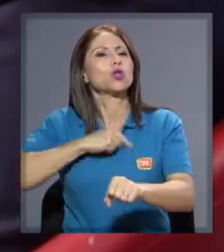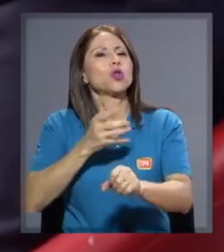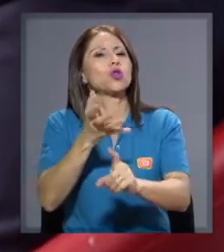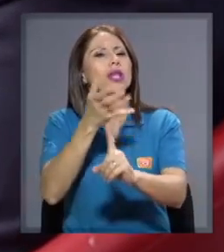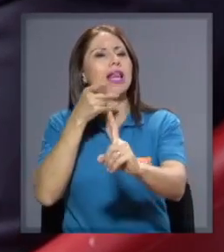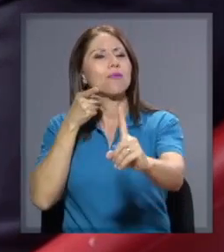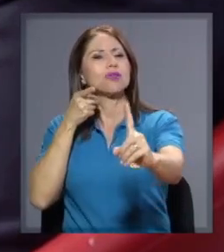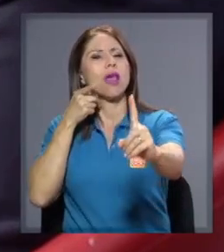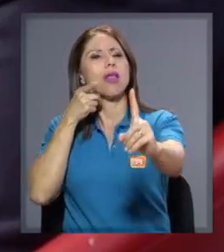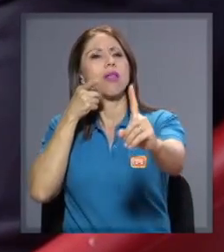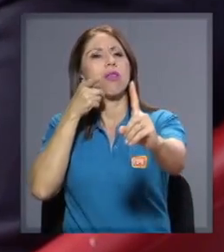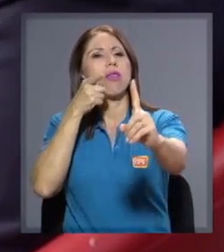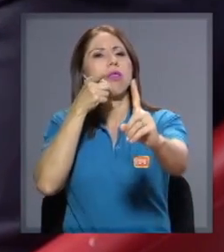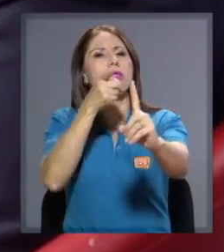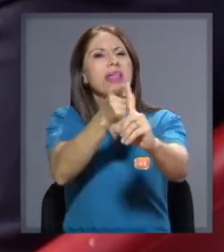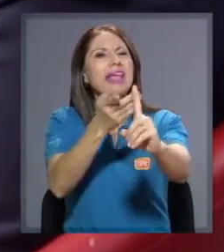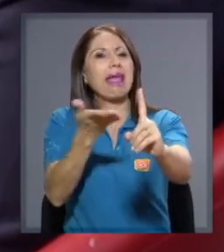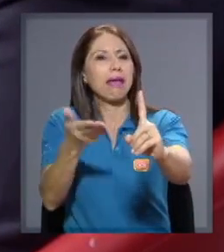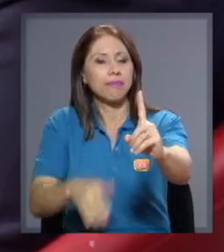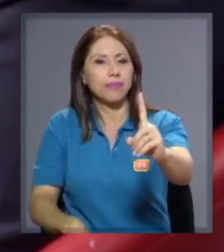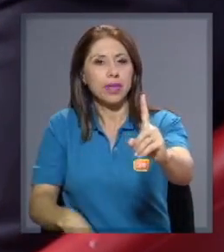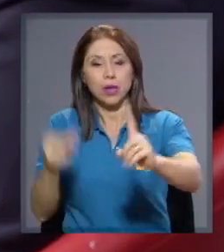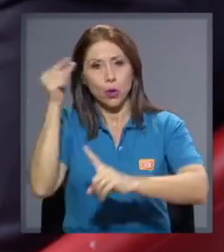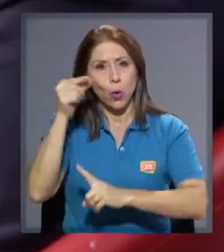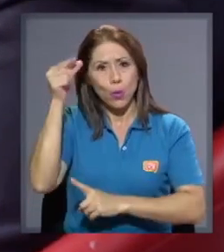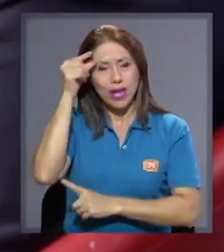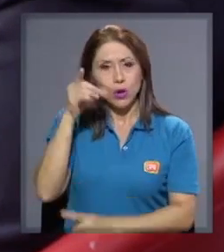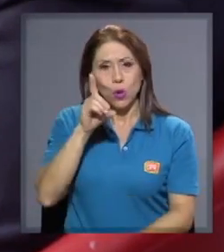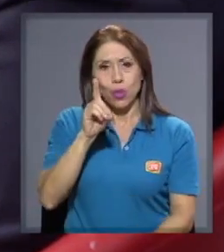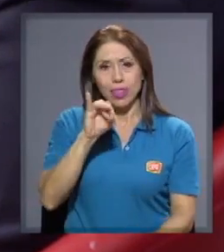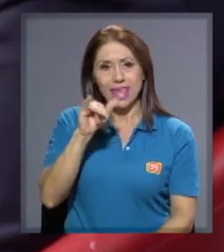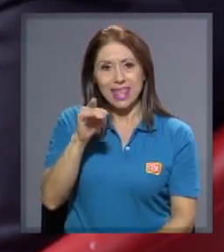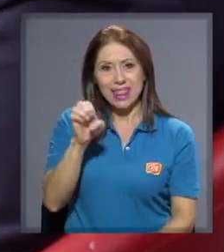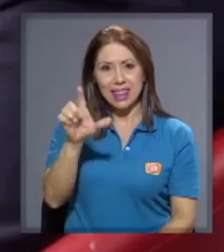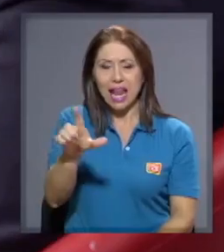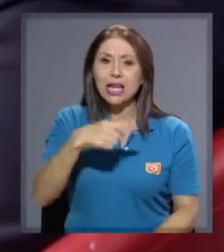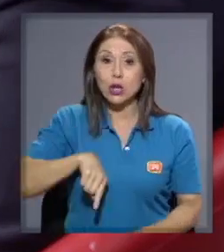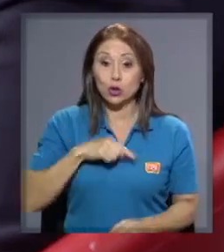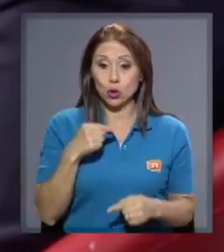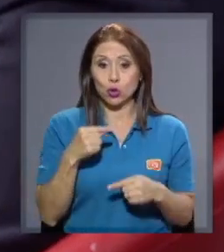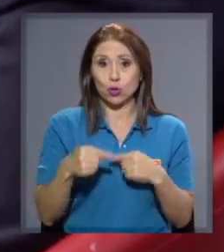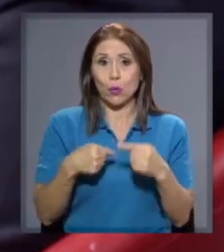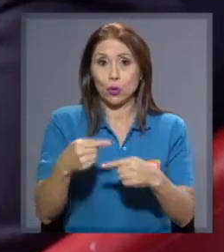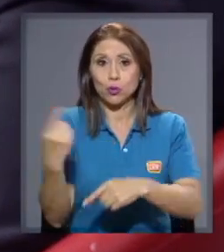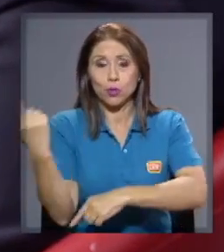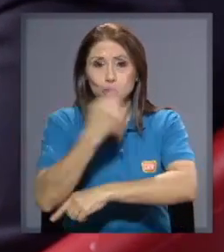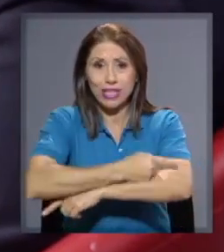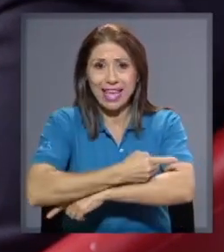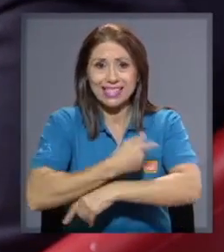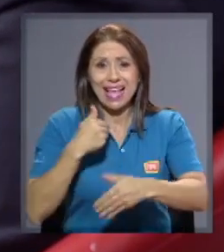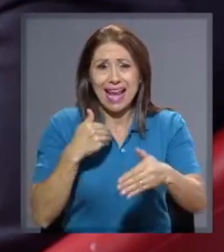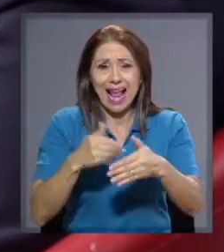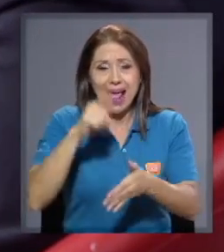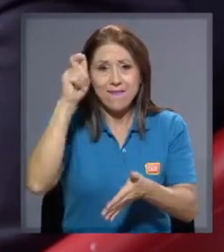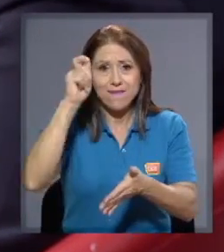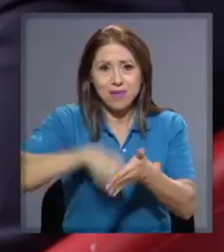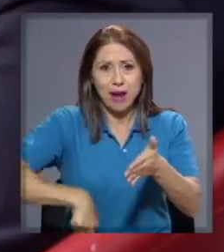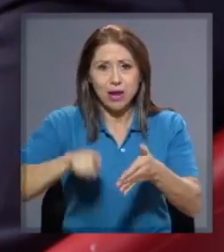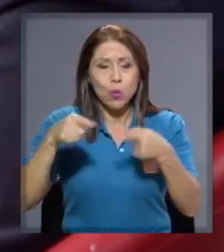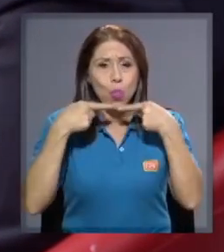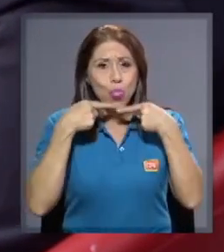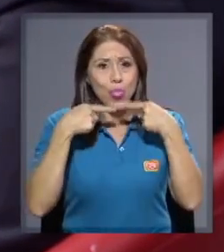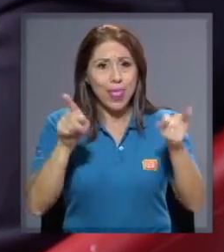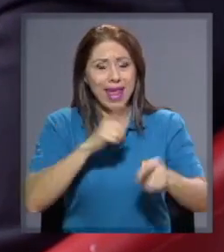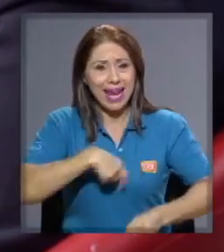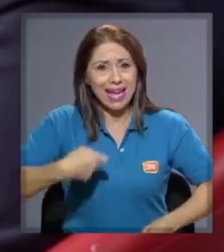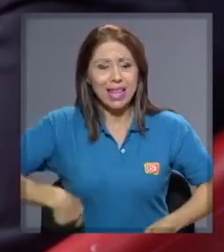caminar una de las cosas que estamos haciendo en gobierno digital estamos por firmar en los próximos días un decreto en donde estamos